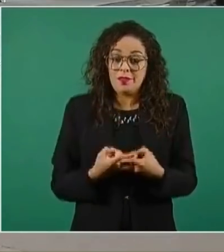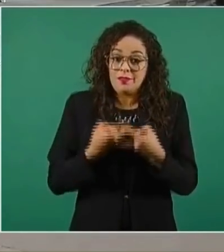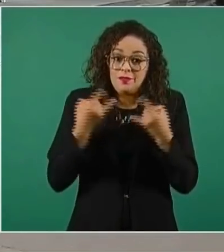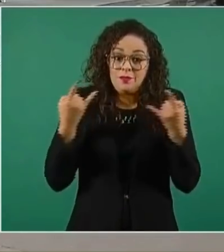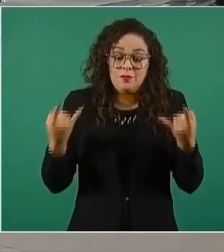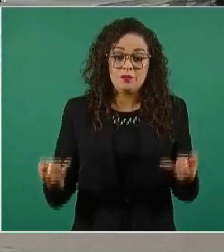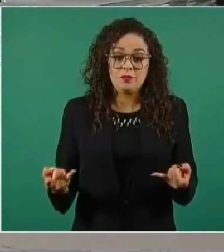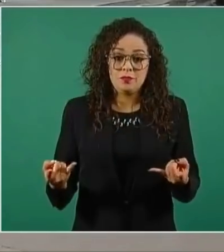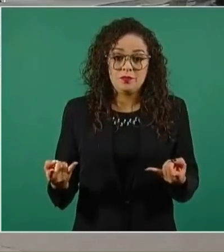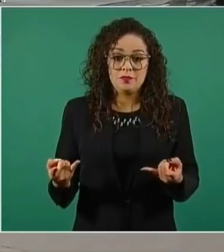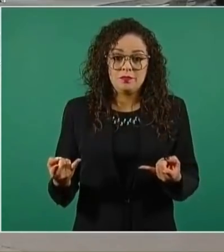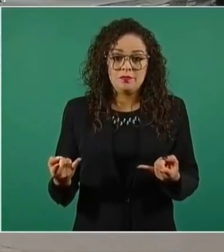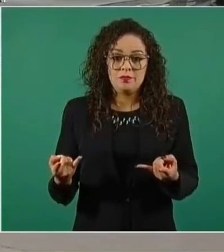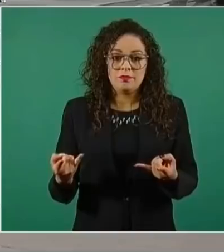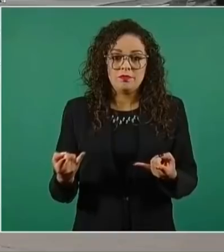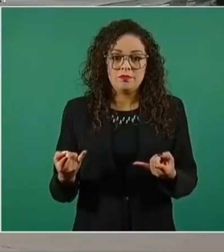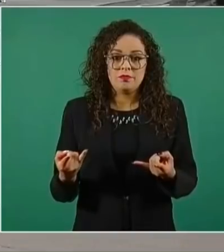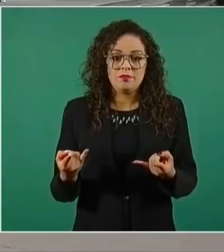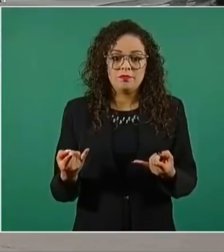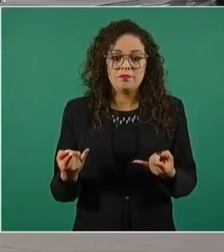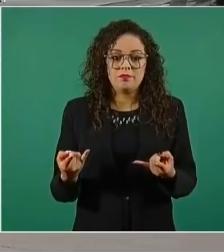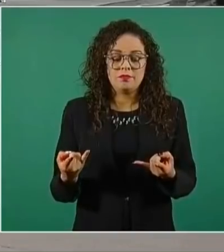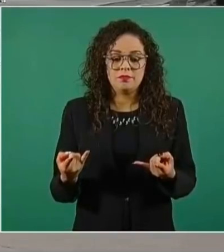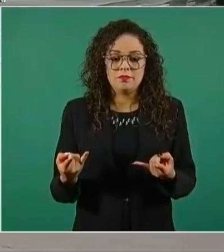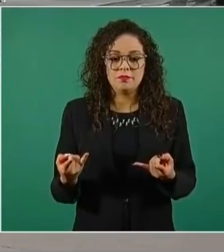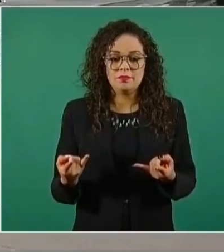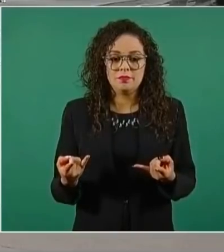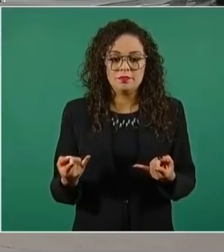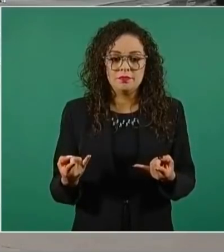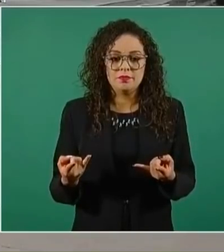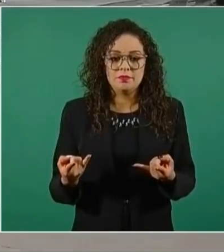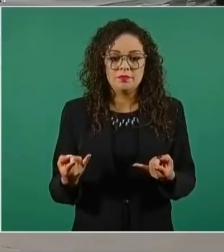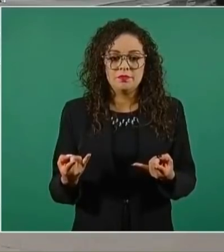de la representante